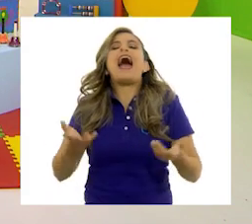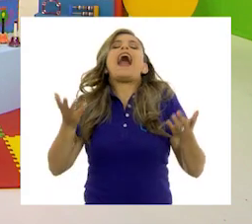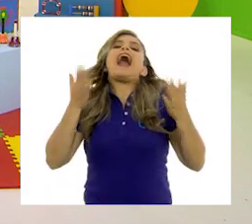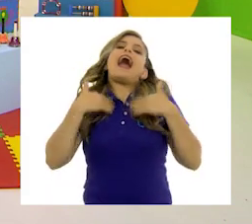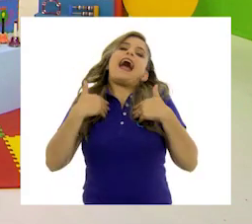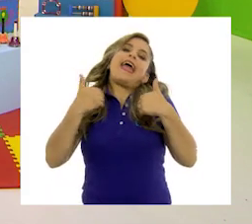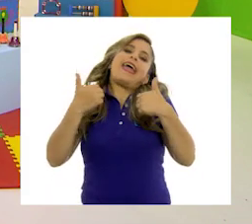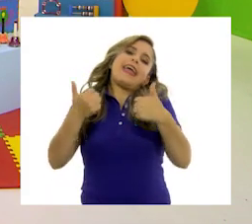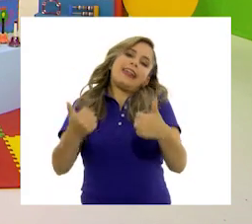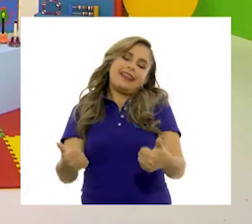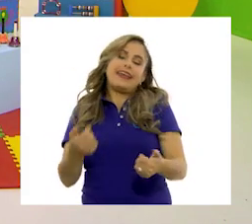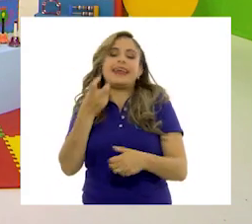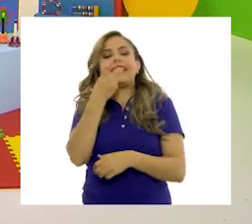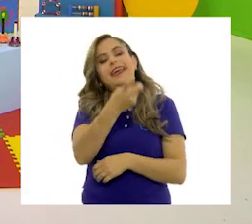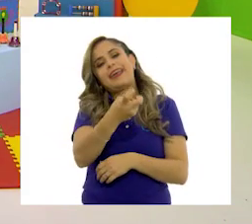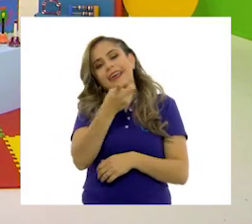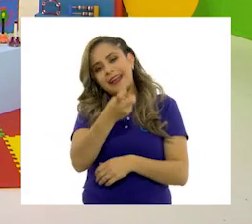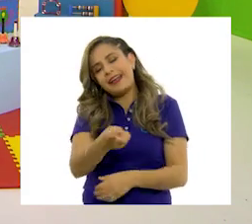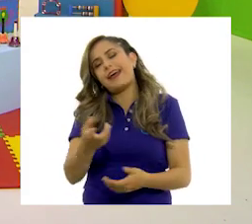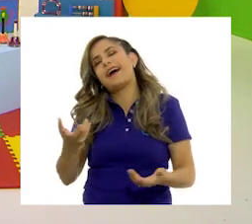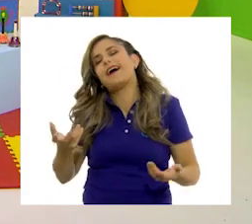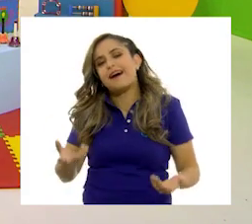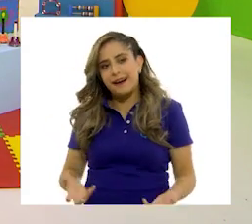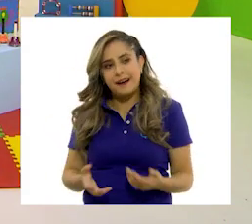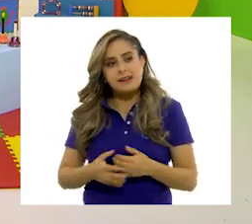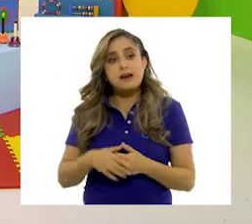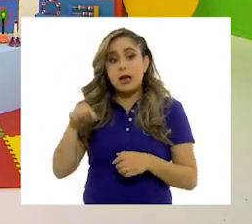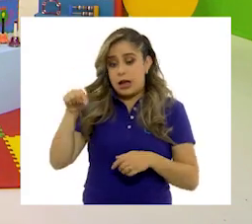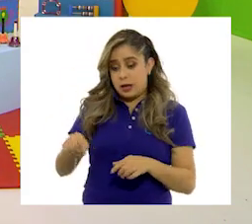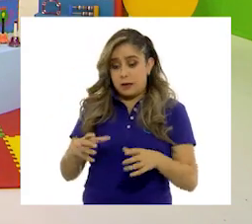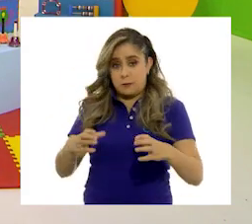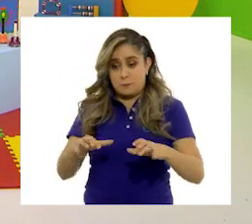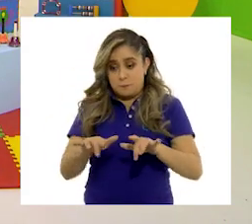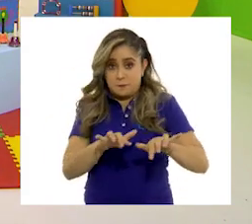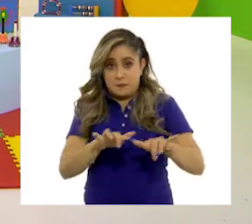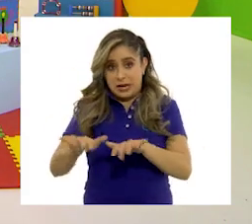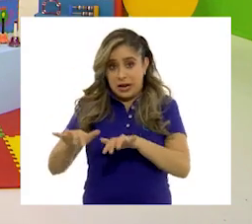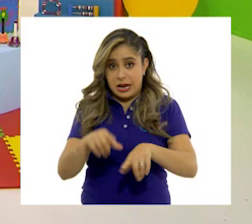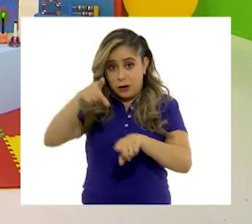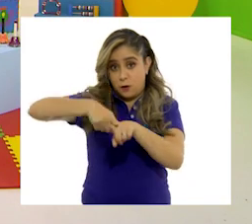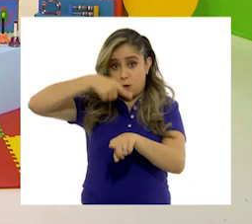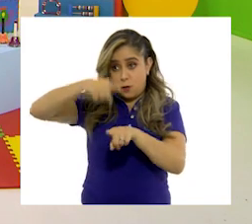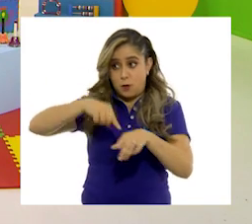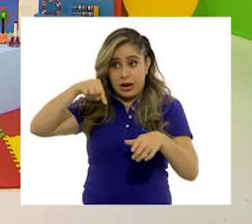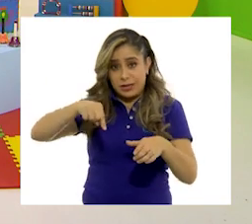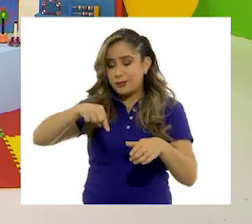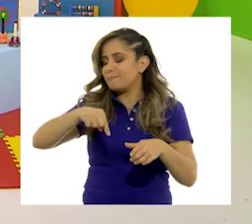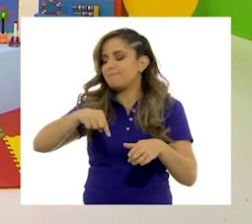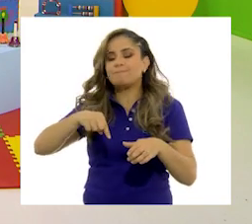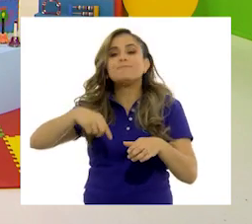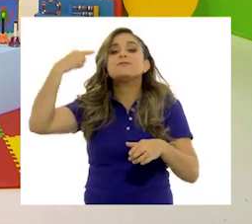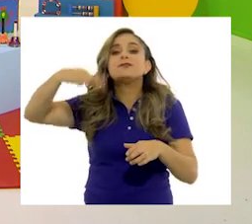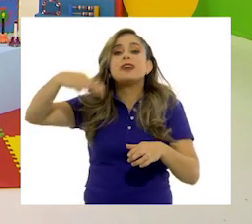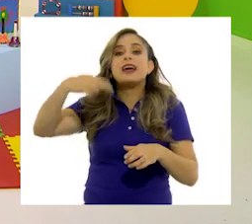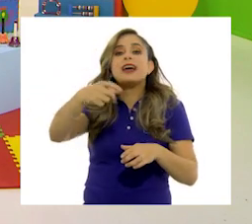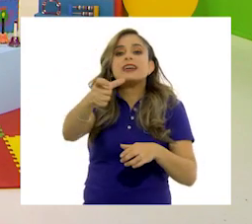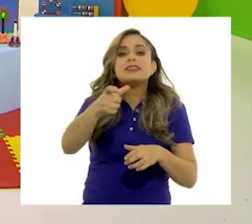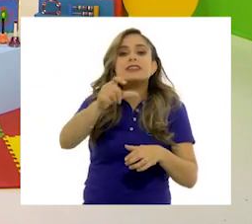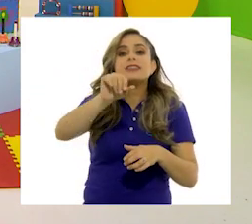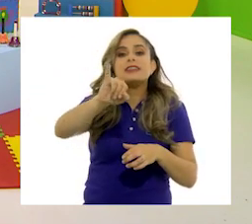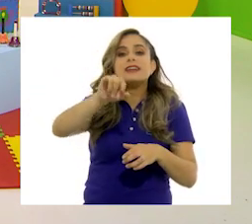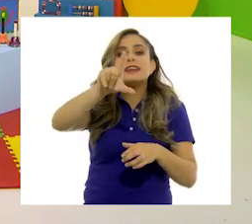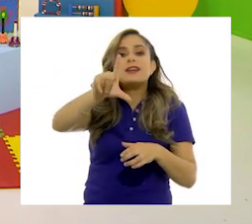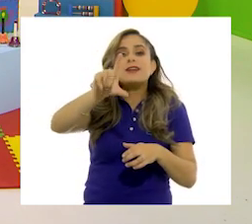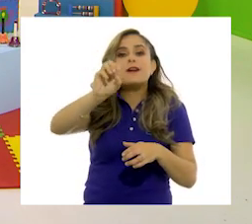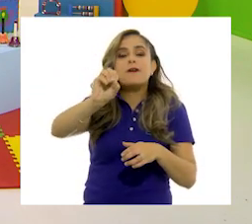Con razón. Sí, este pianito de colores se llama xilófono y se